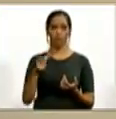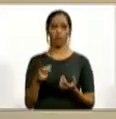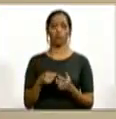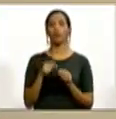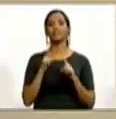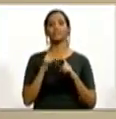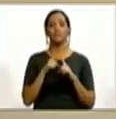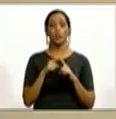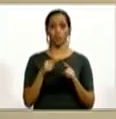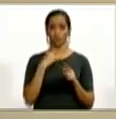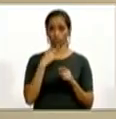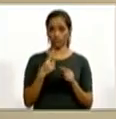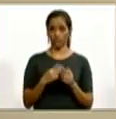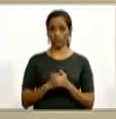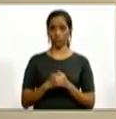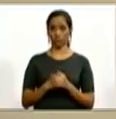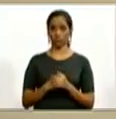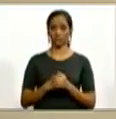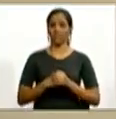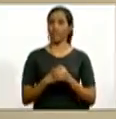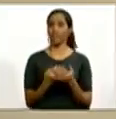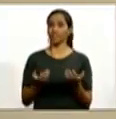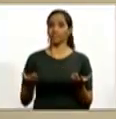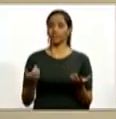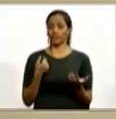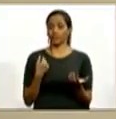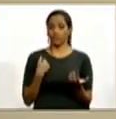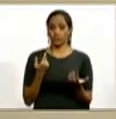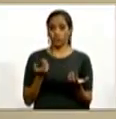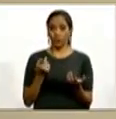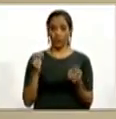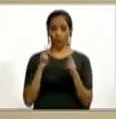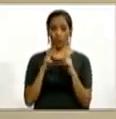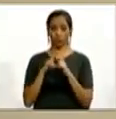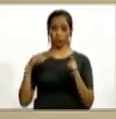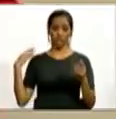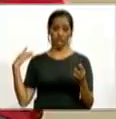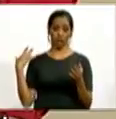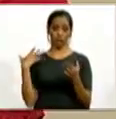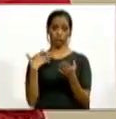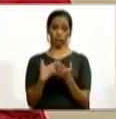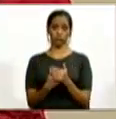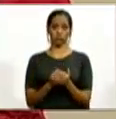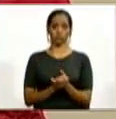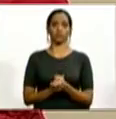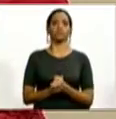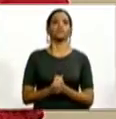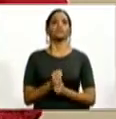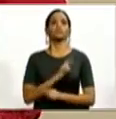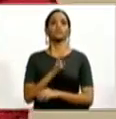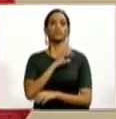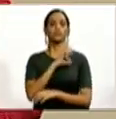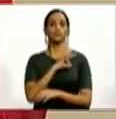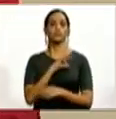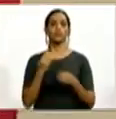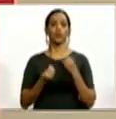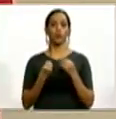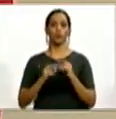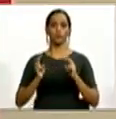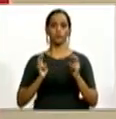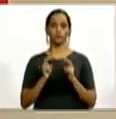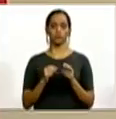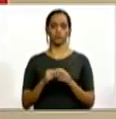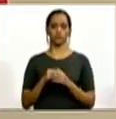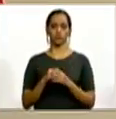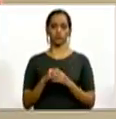este tipo de voceros. O sea, claro. Castocando, yo vengo conociendo a Castocando, leyendo o viendo por las redes sociales con el caso de